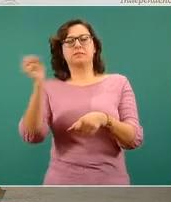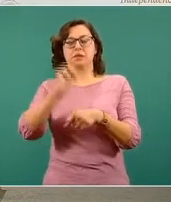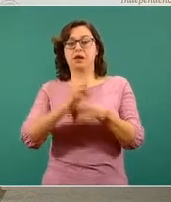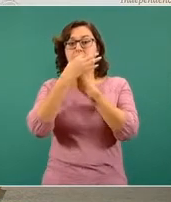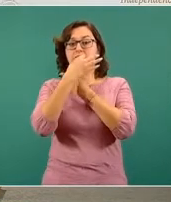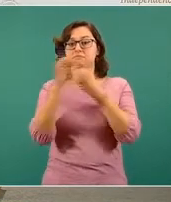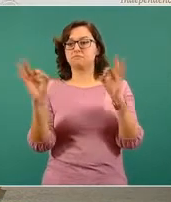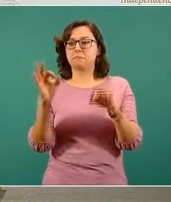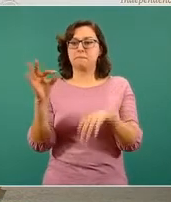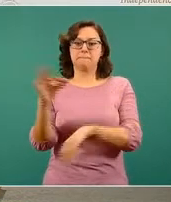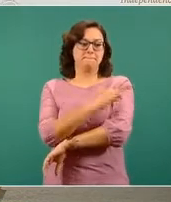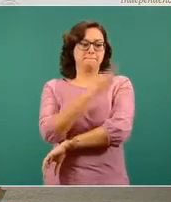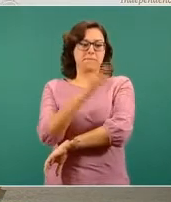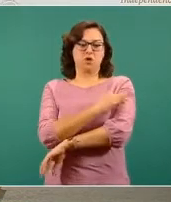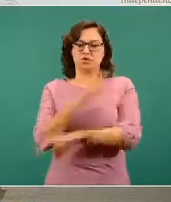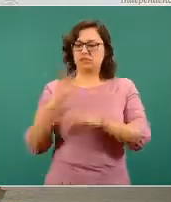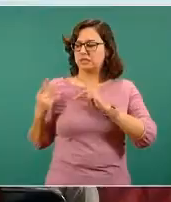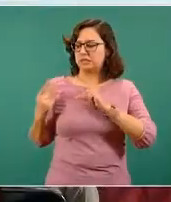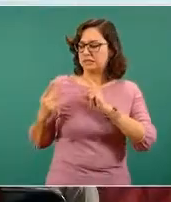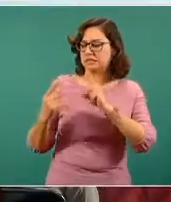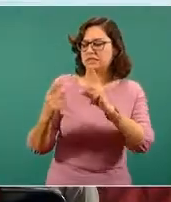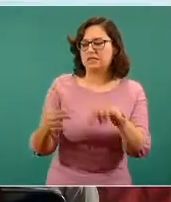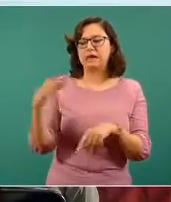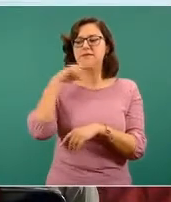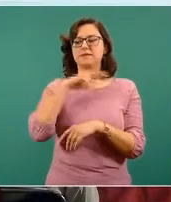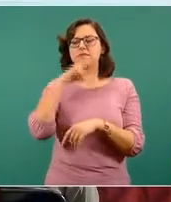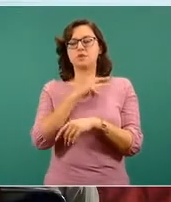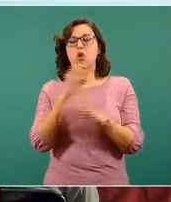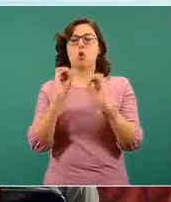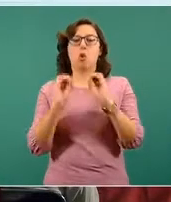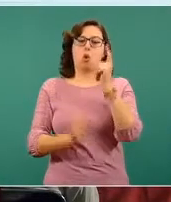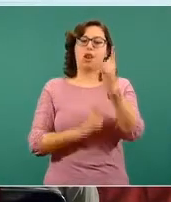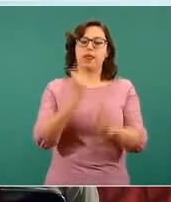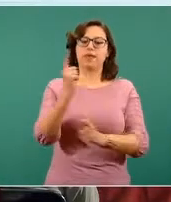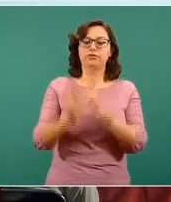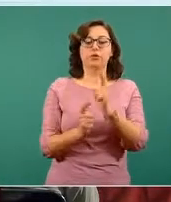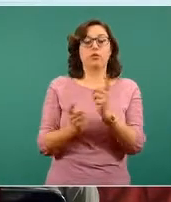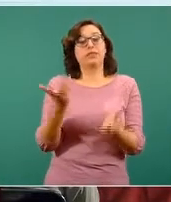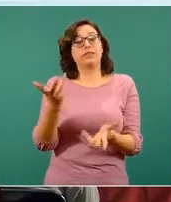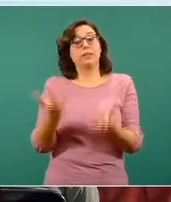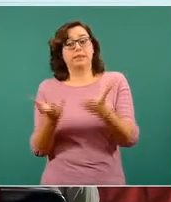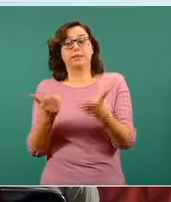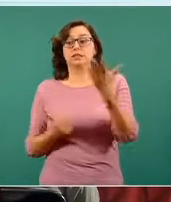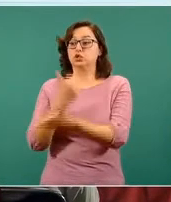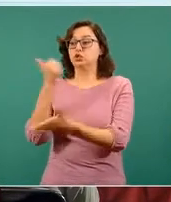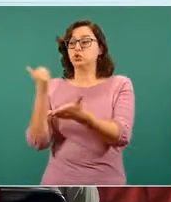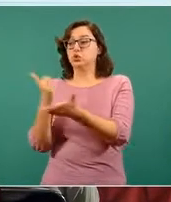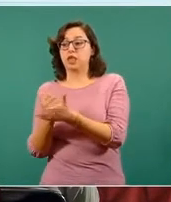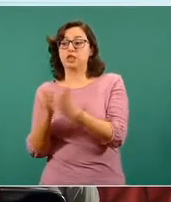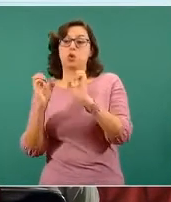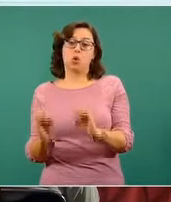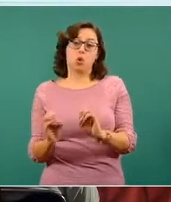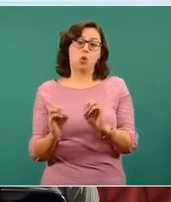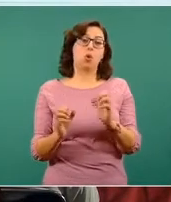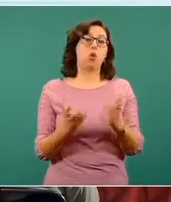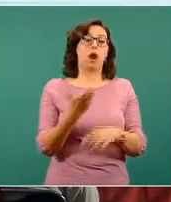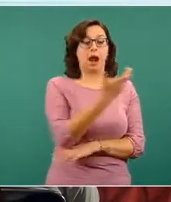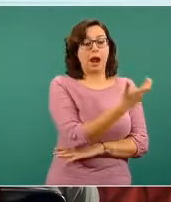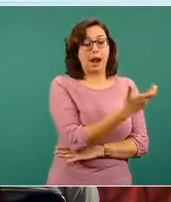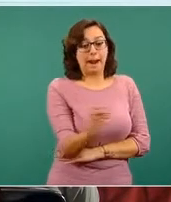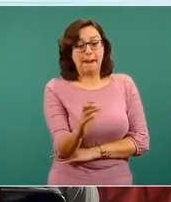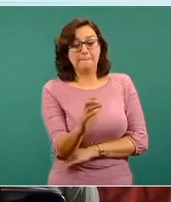cuando trabajamos en ciudades pequeñas o incluso poblados en las zonas rurales, se invierte mucho tiempo en el desplazamiento